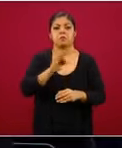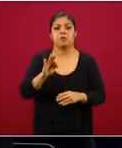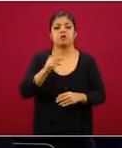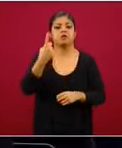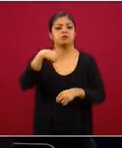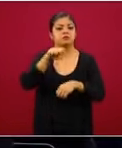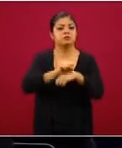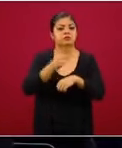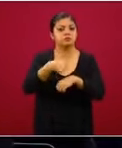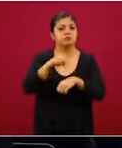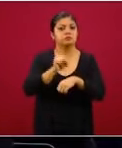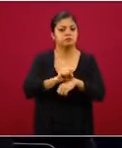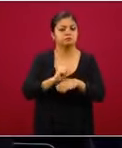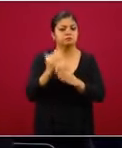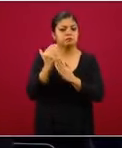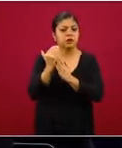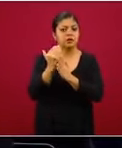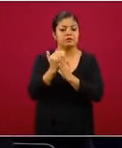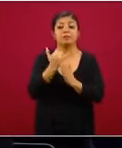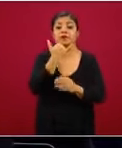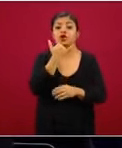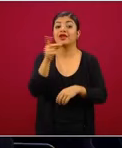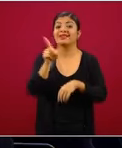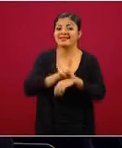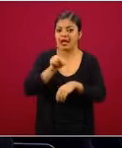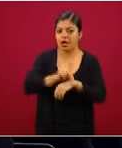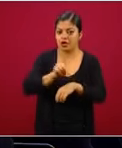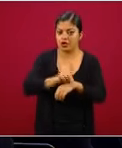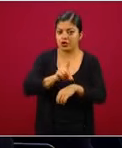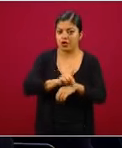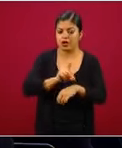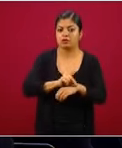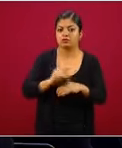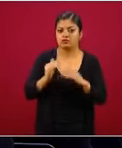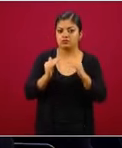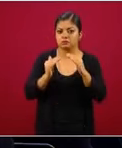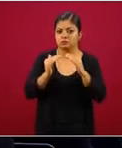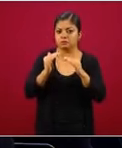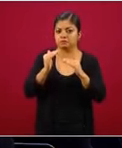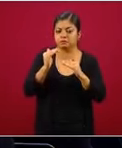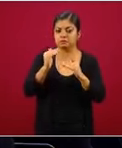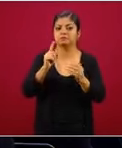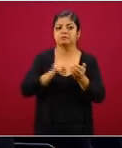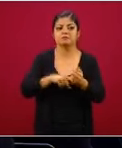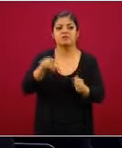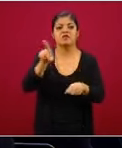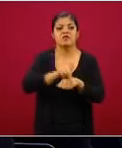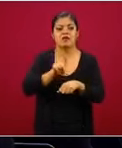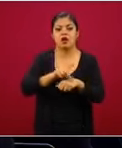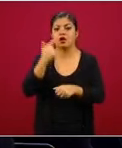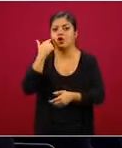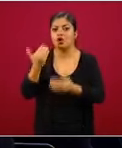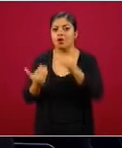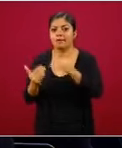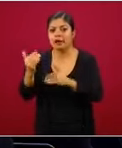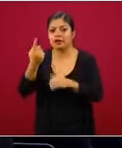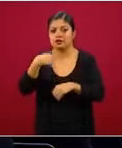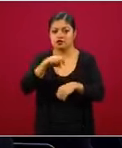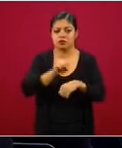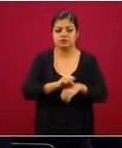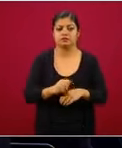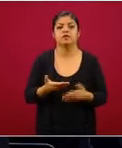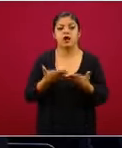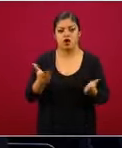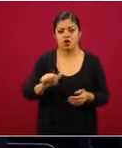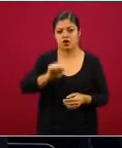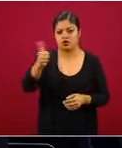cada día, en la cual precisamente se está actualizando la comparación semanal. Veamos